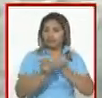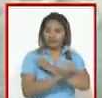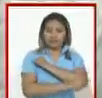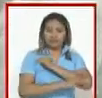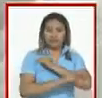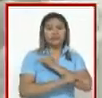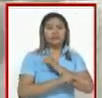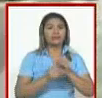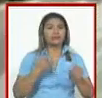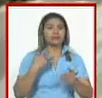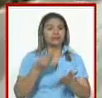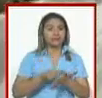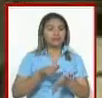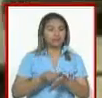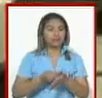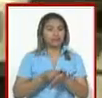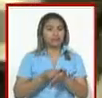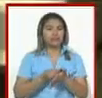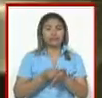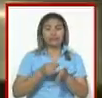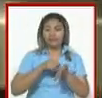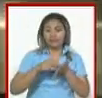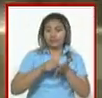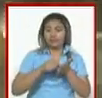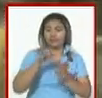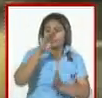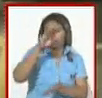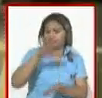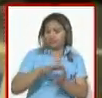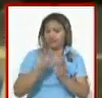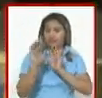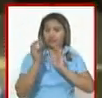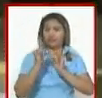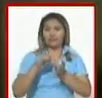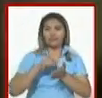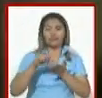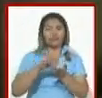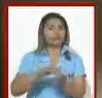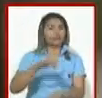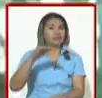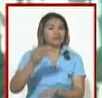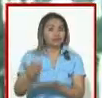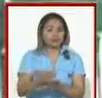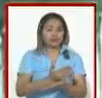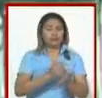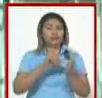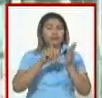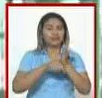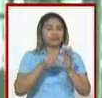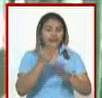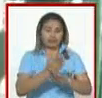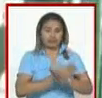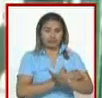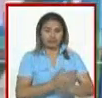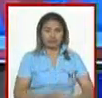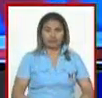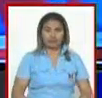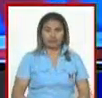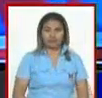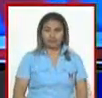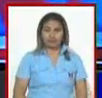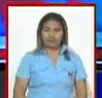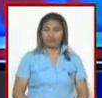nacionalizaciones en el país los montos de indemnización son mínimos a comparación de los montos recaudados después de este proceso